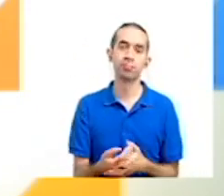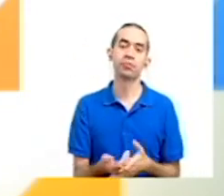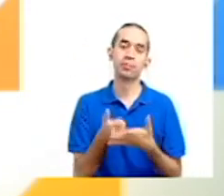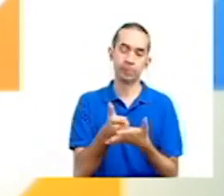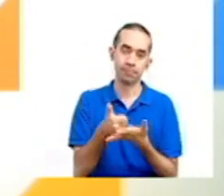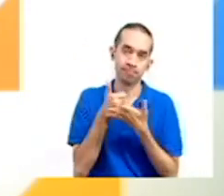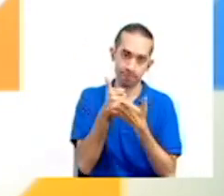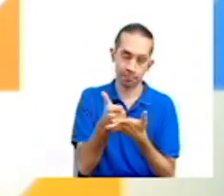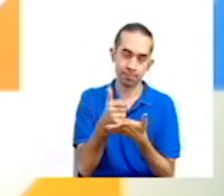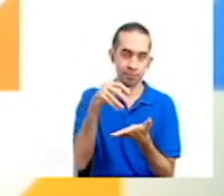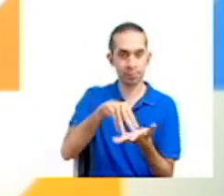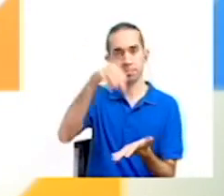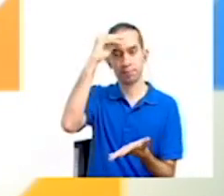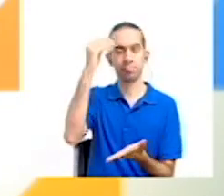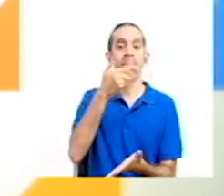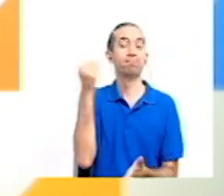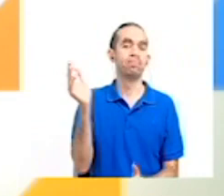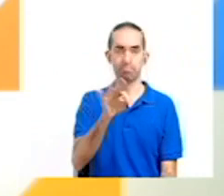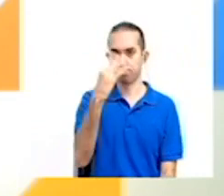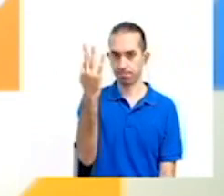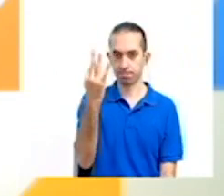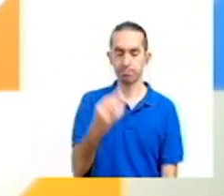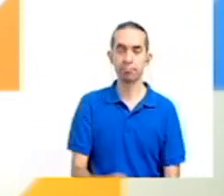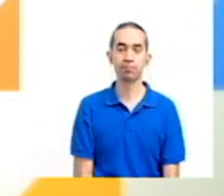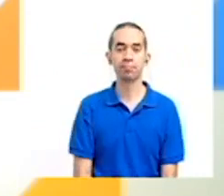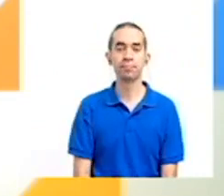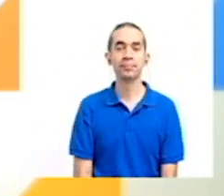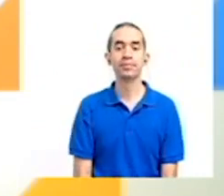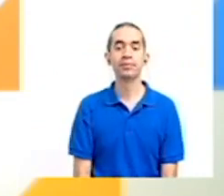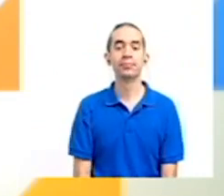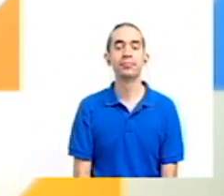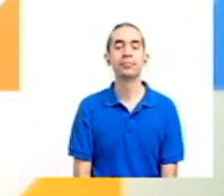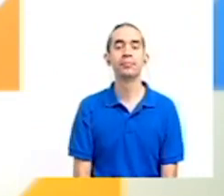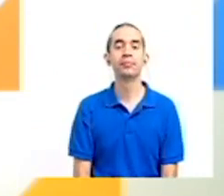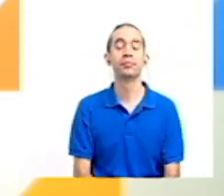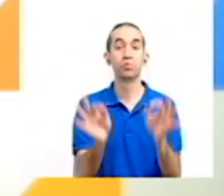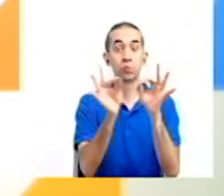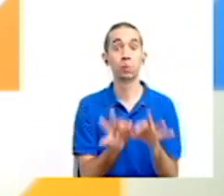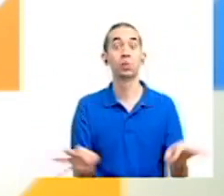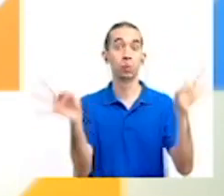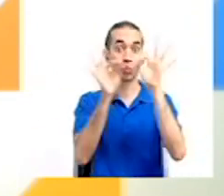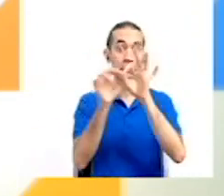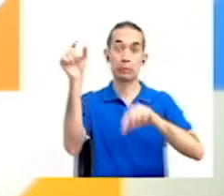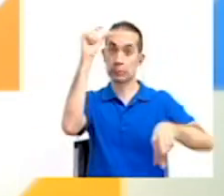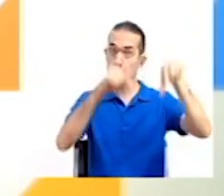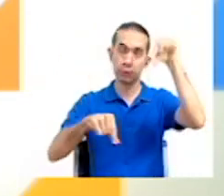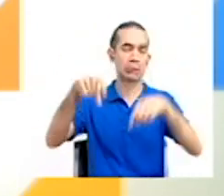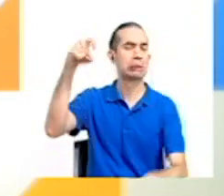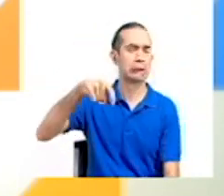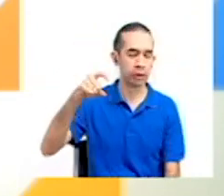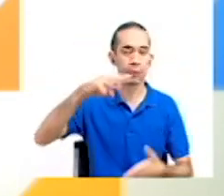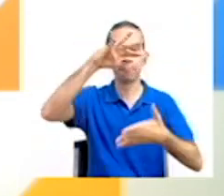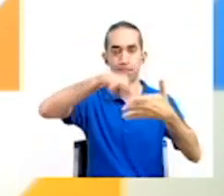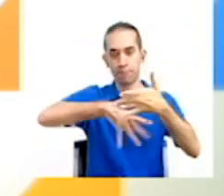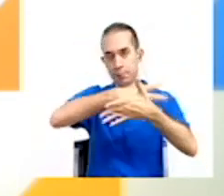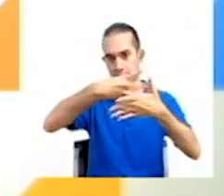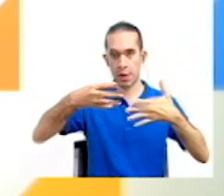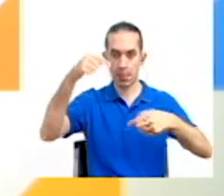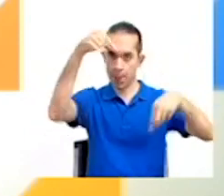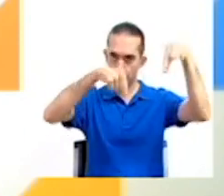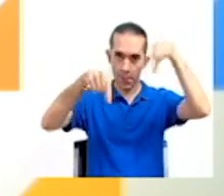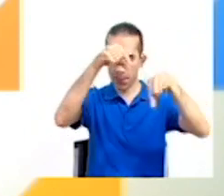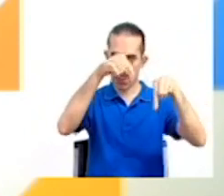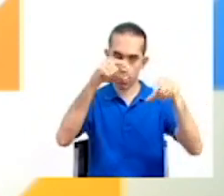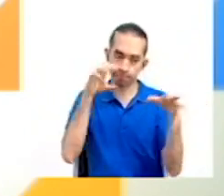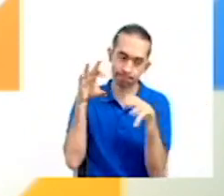ayudan a que uno aprenda de una mejor forma. Otra cosa muy importante en química es una tabla periódica, porque vamos a ver